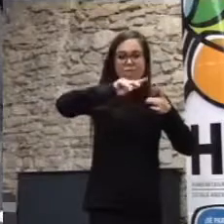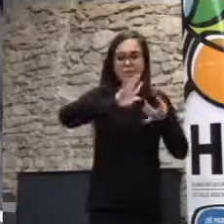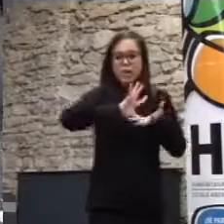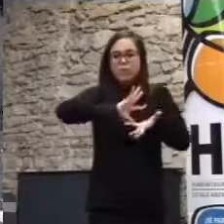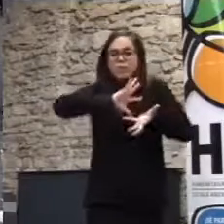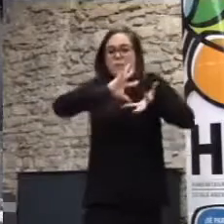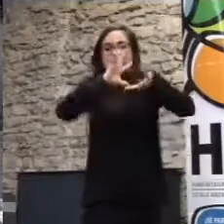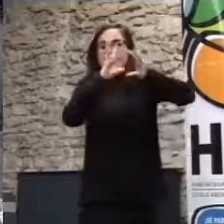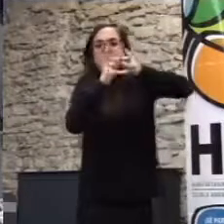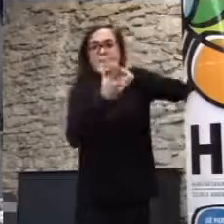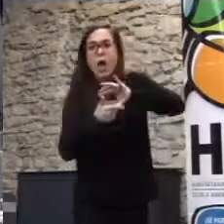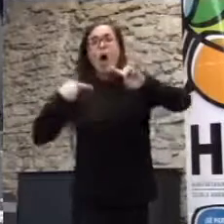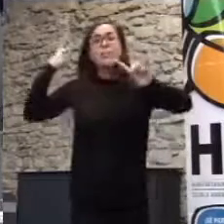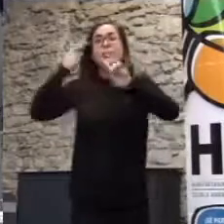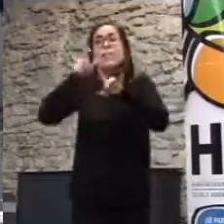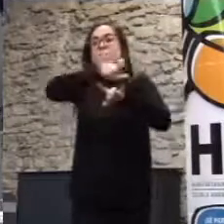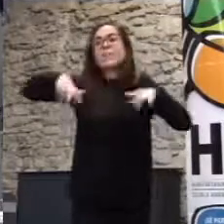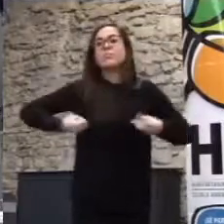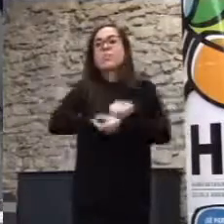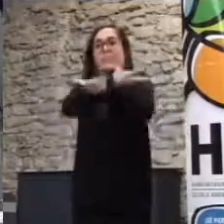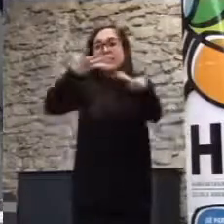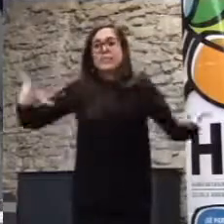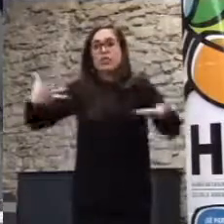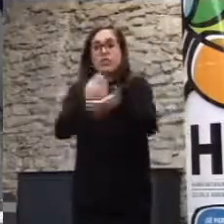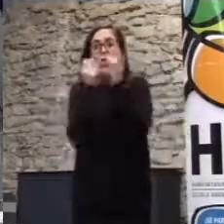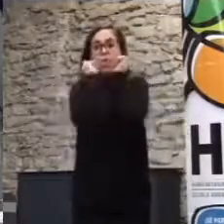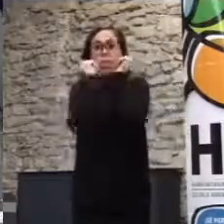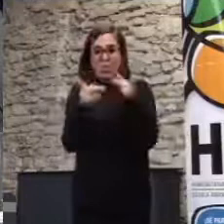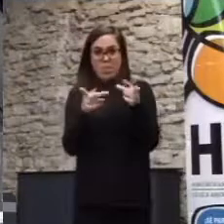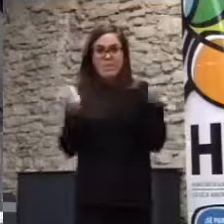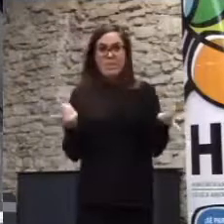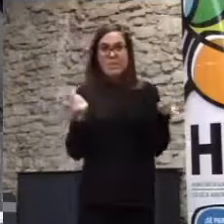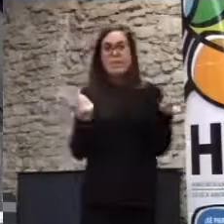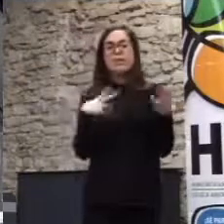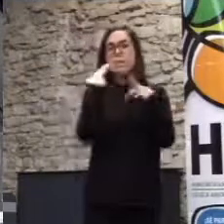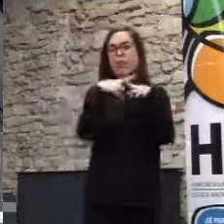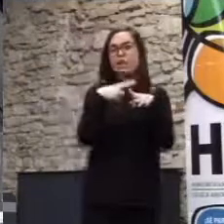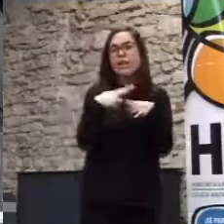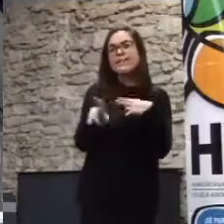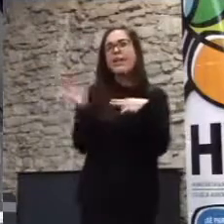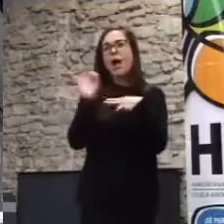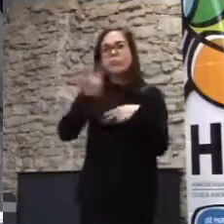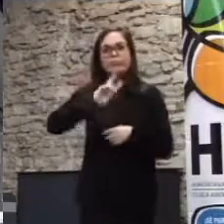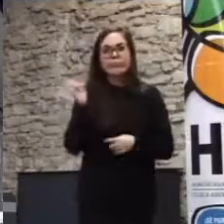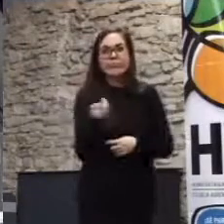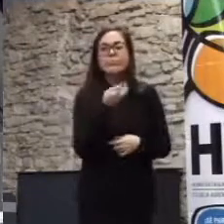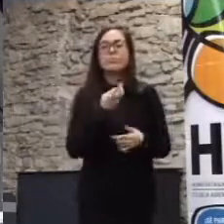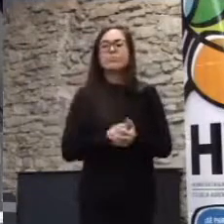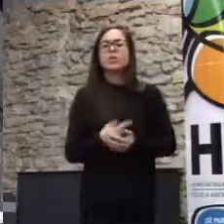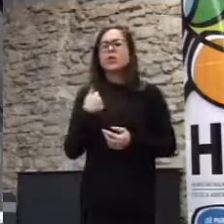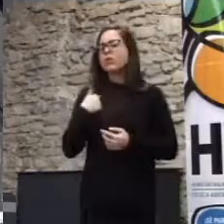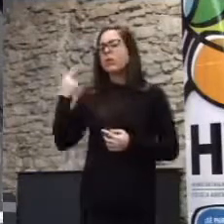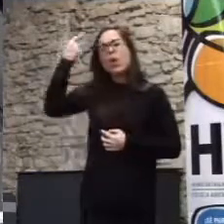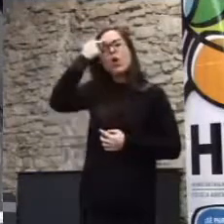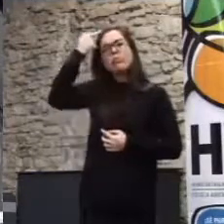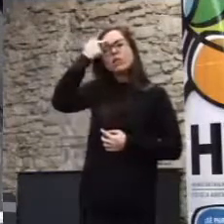cosas relacionadas con la política y las instituciones que no. Pero yo siempre tengo una obsesión porque se